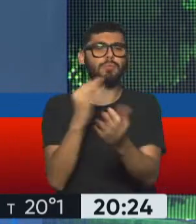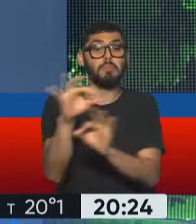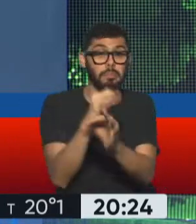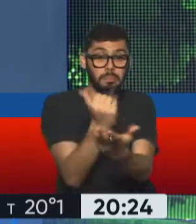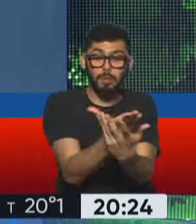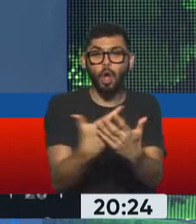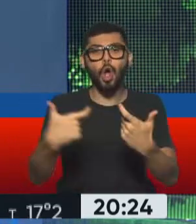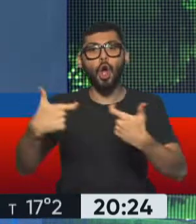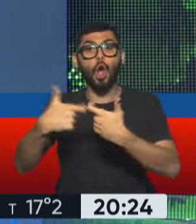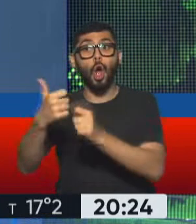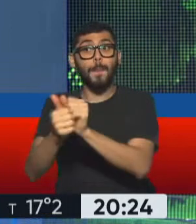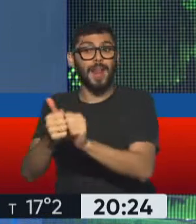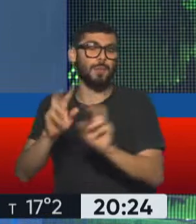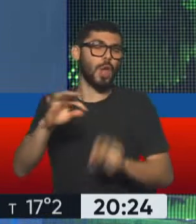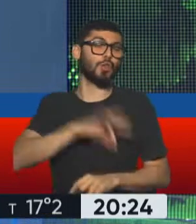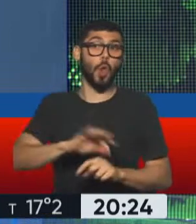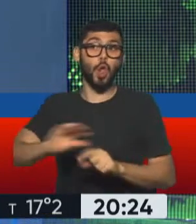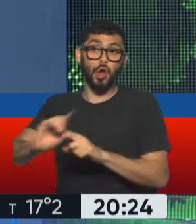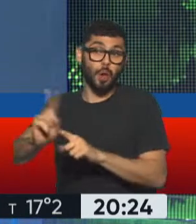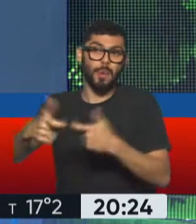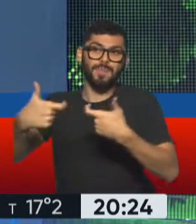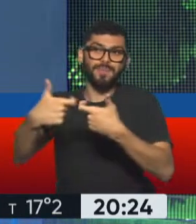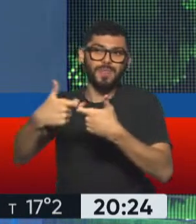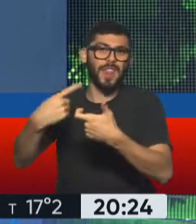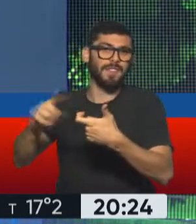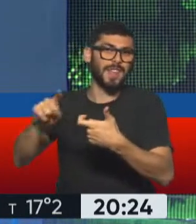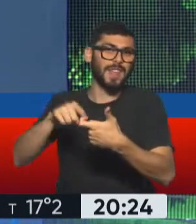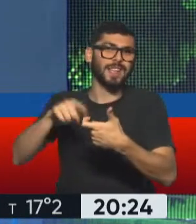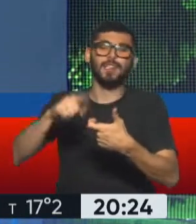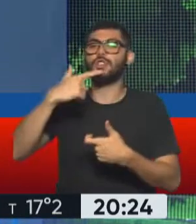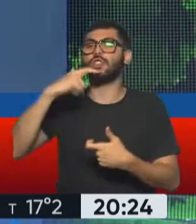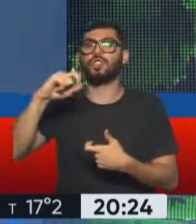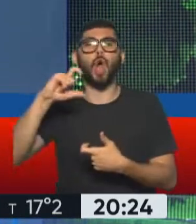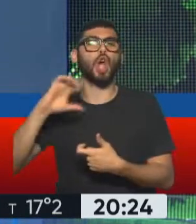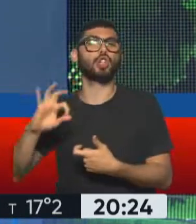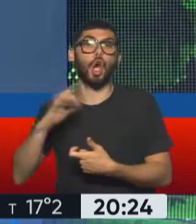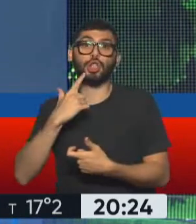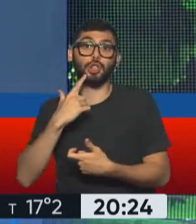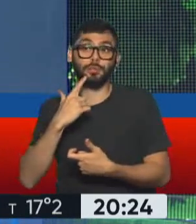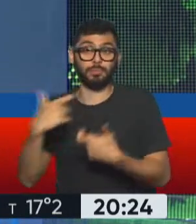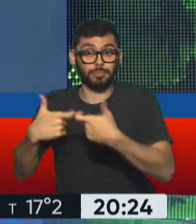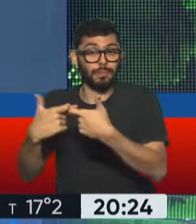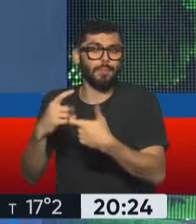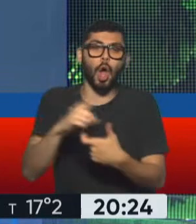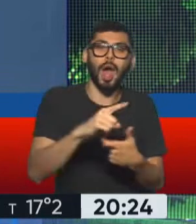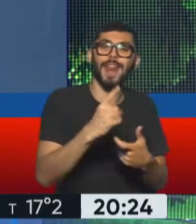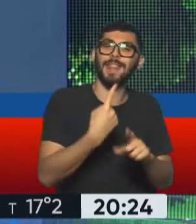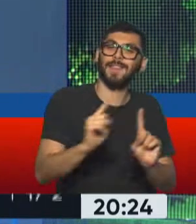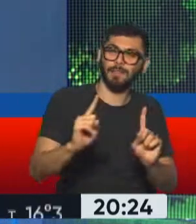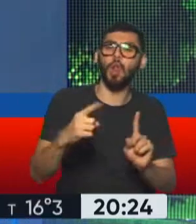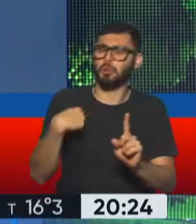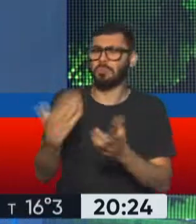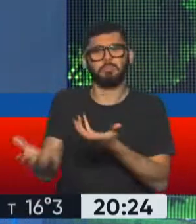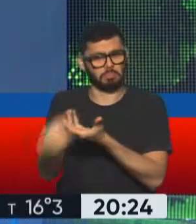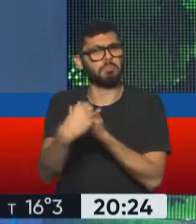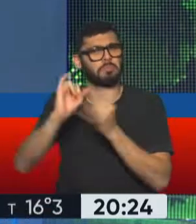programas que cubren el pago de salario, porque en realidad tienen otra figura que es el retiro de socios. Pero nosotros también las estamos contemplando, tanto para sus socios como